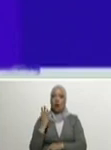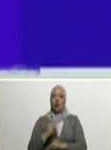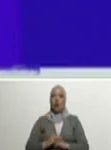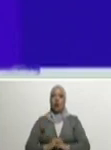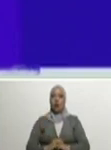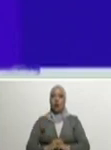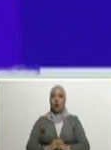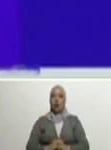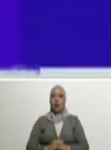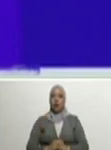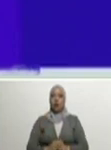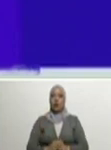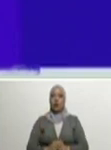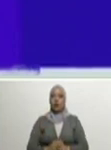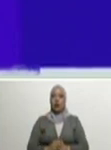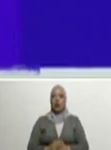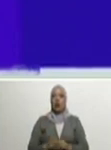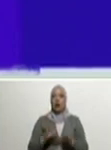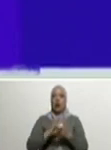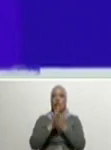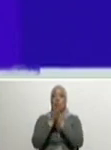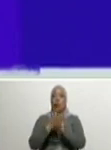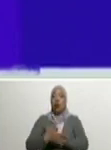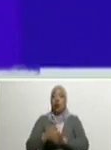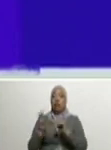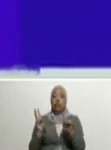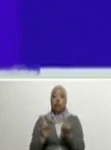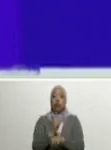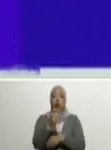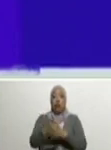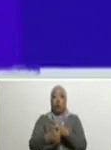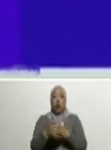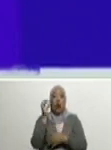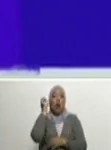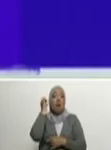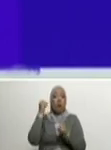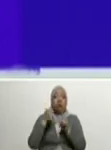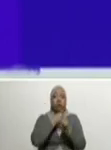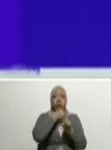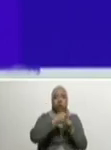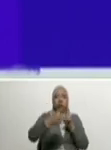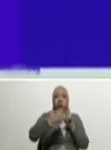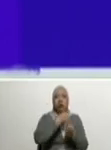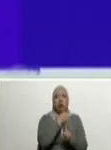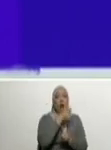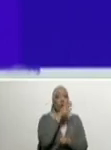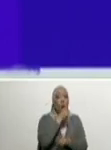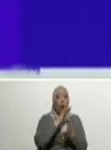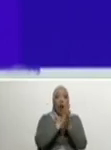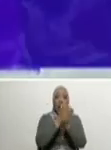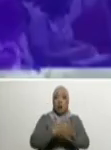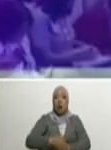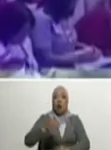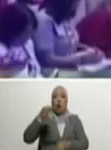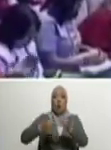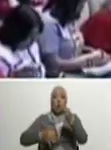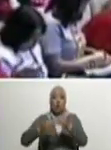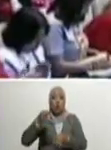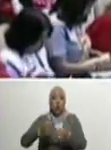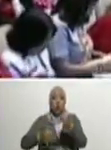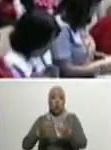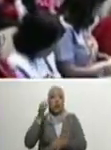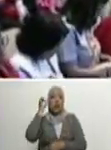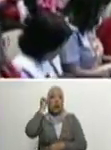vértice, la erradicación de la violencia contra la mujer y la justicia de género